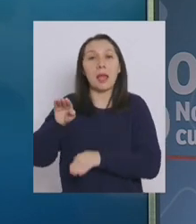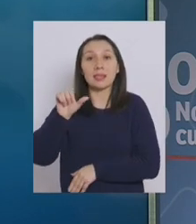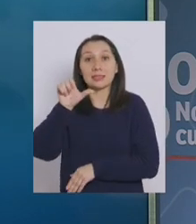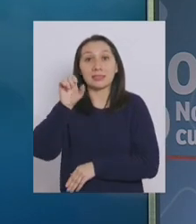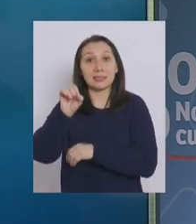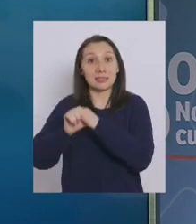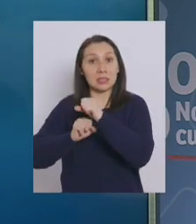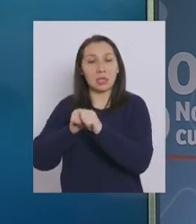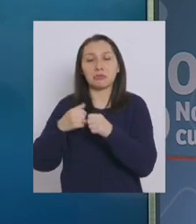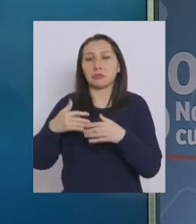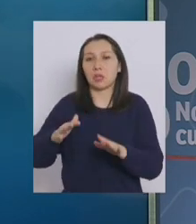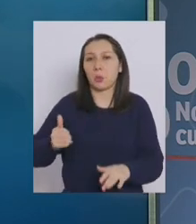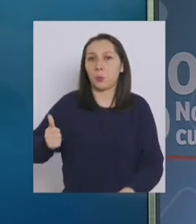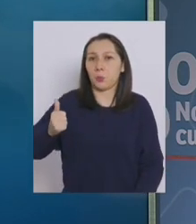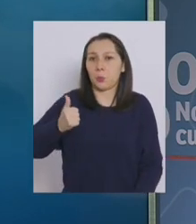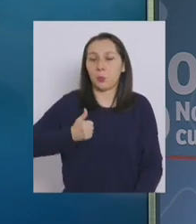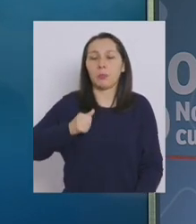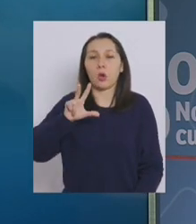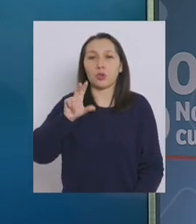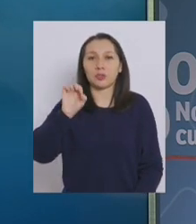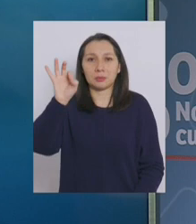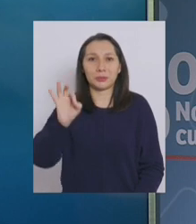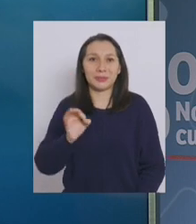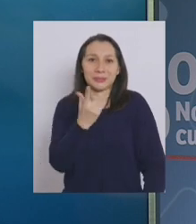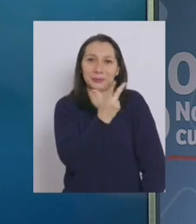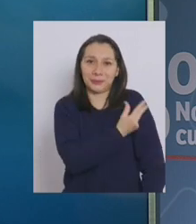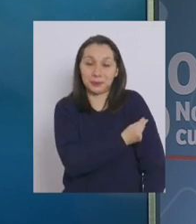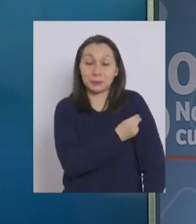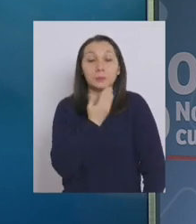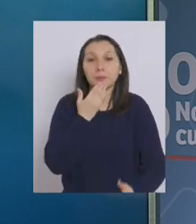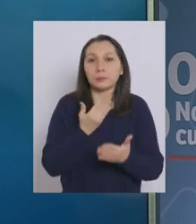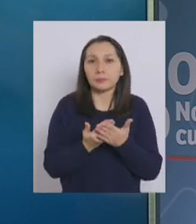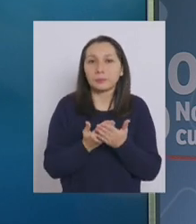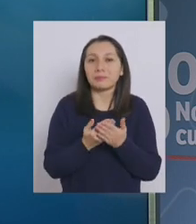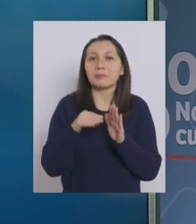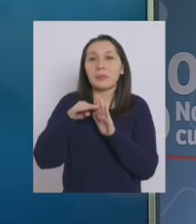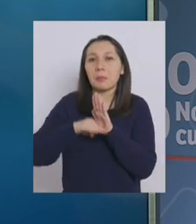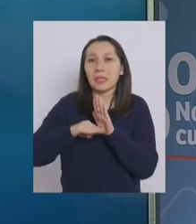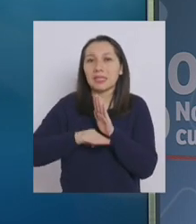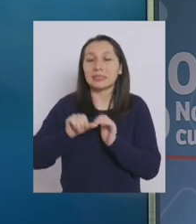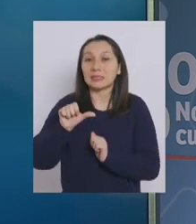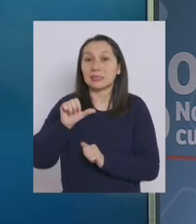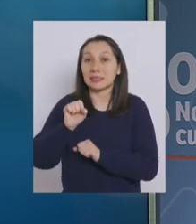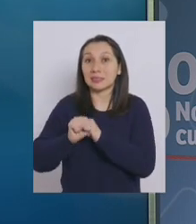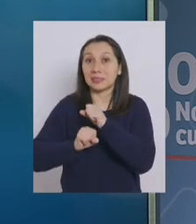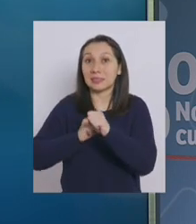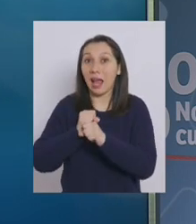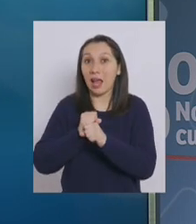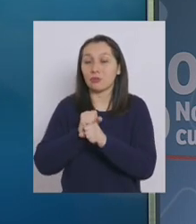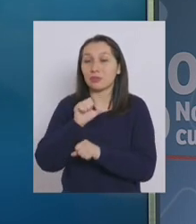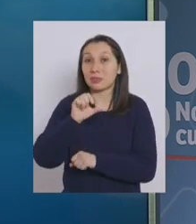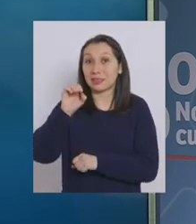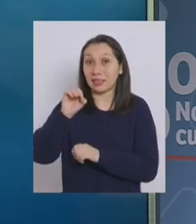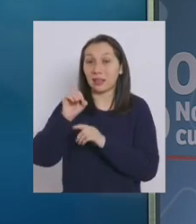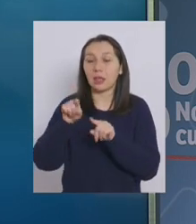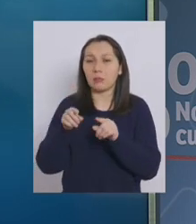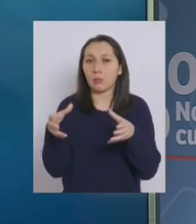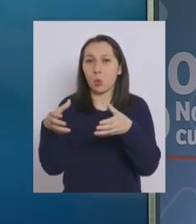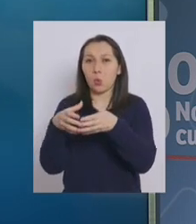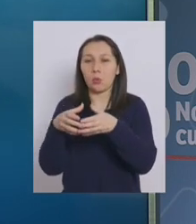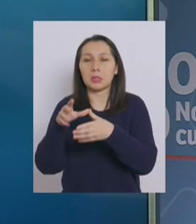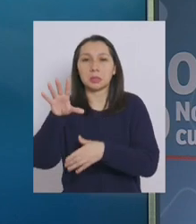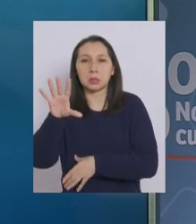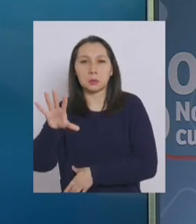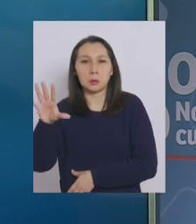60 años han alcanzado más de un 80%. Pero cuando vamos a los menores de 60 años, particularmente el grupo